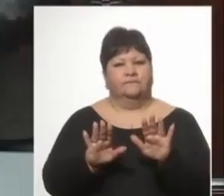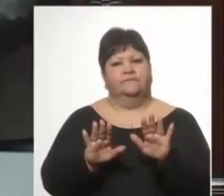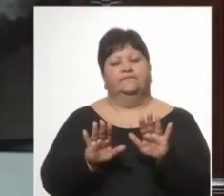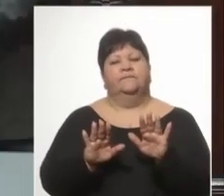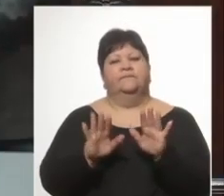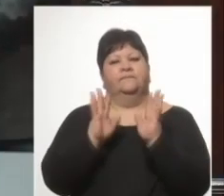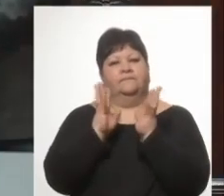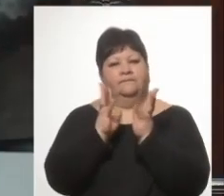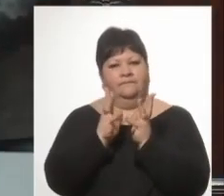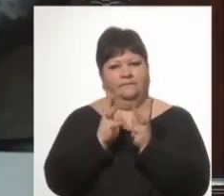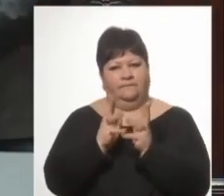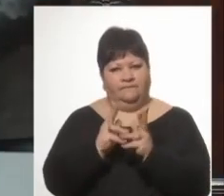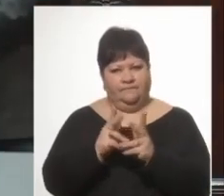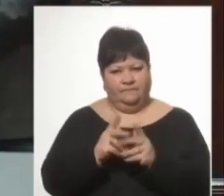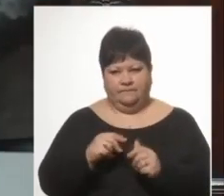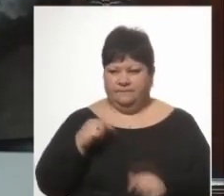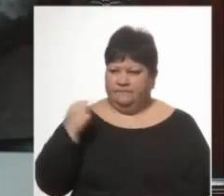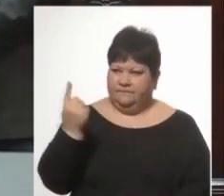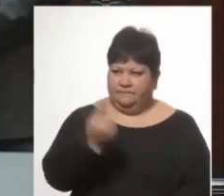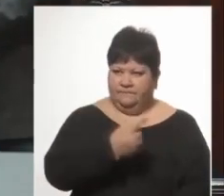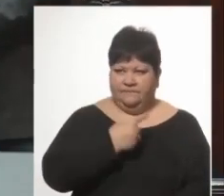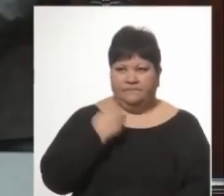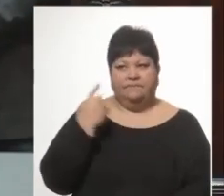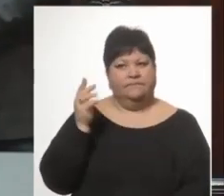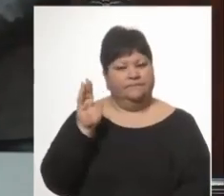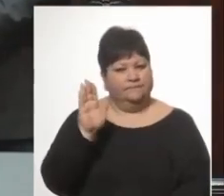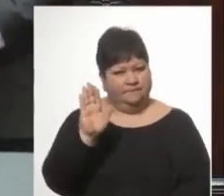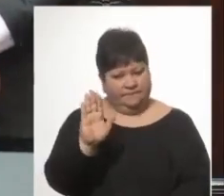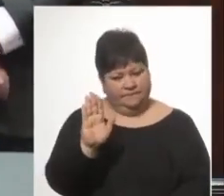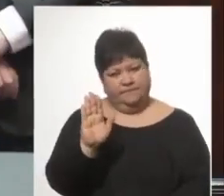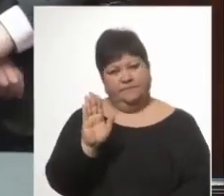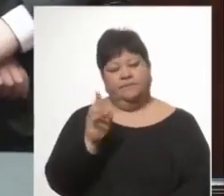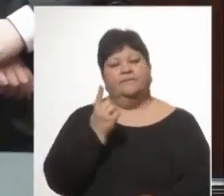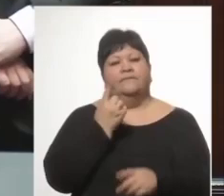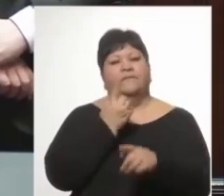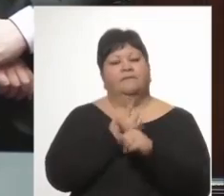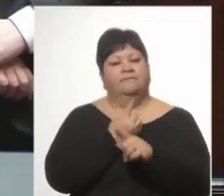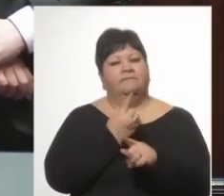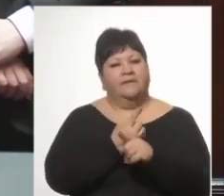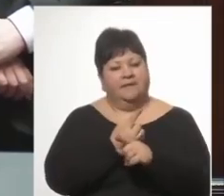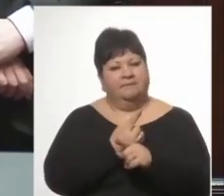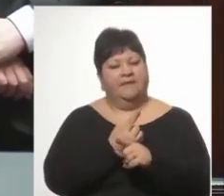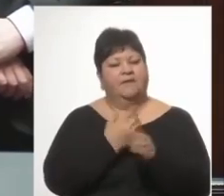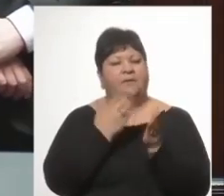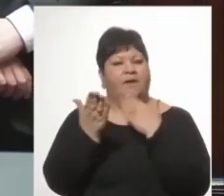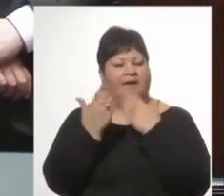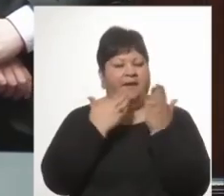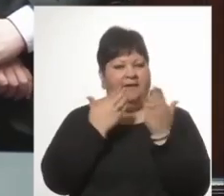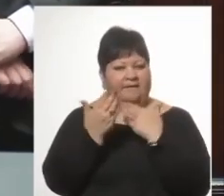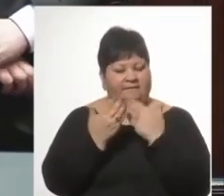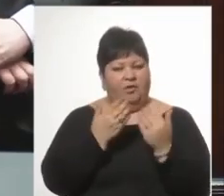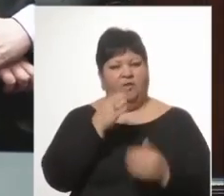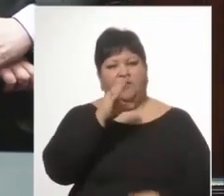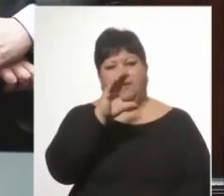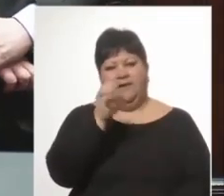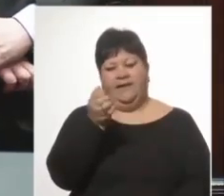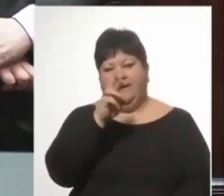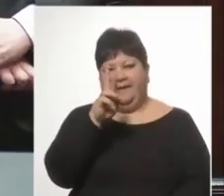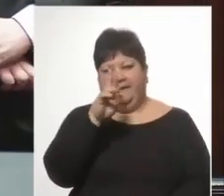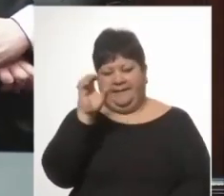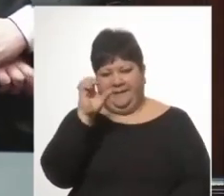Vamos a ordenarnos. Vamos a ordenarnos primero. Me pidió la palabra el senador Carrera, después